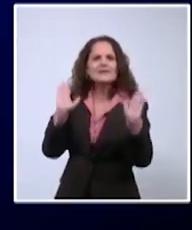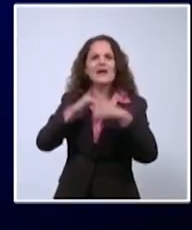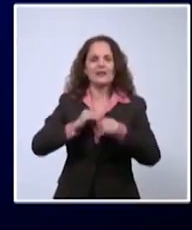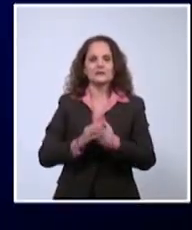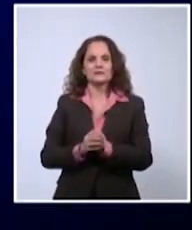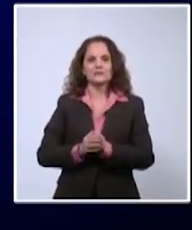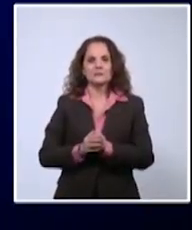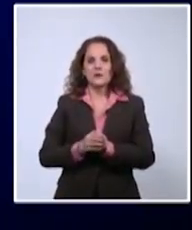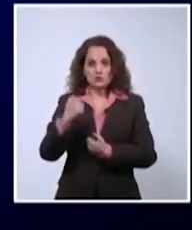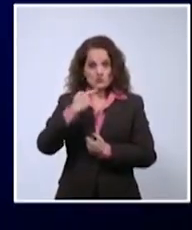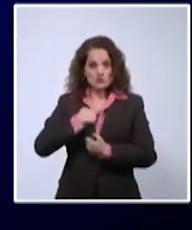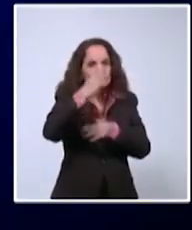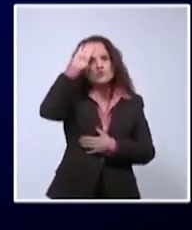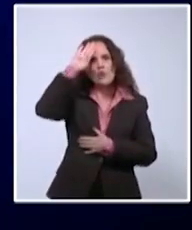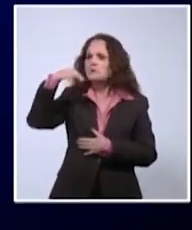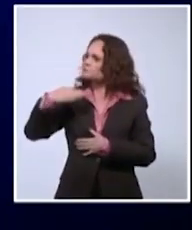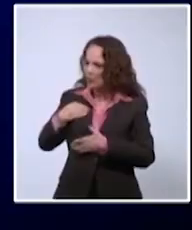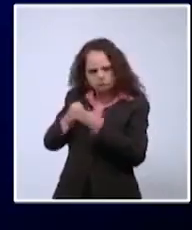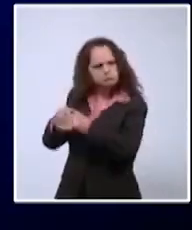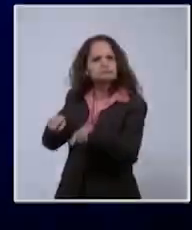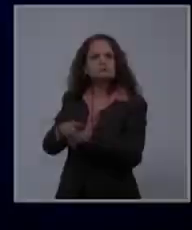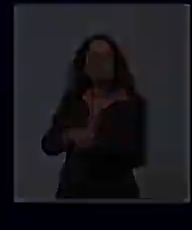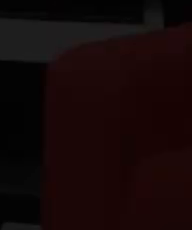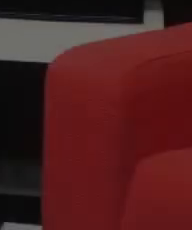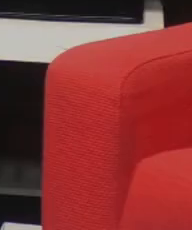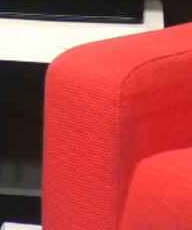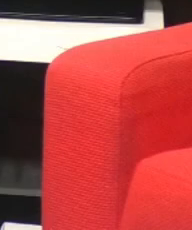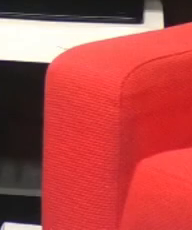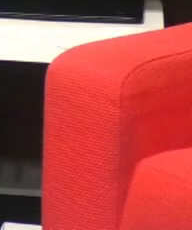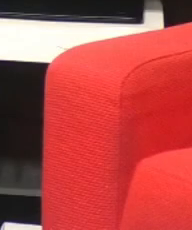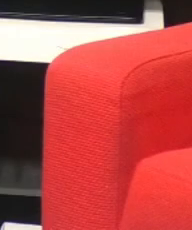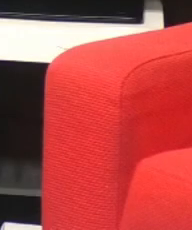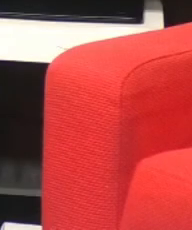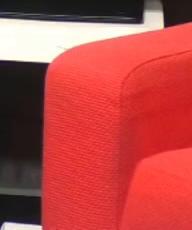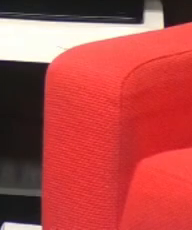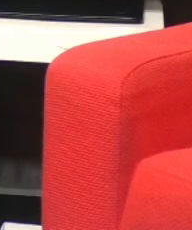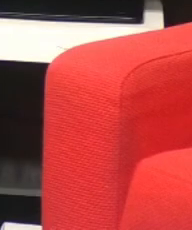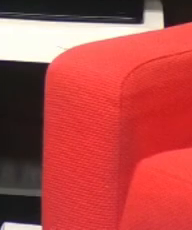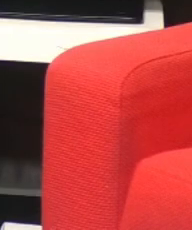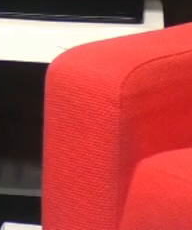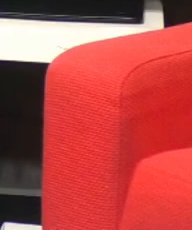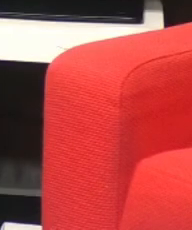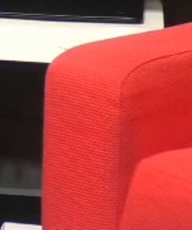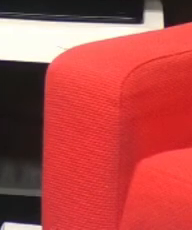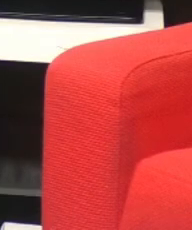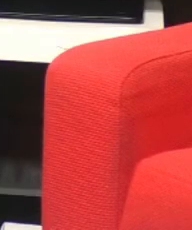Yo apoyo ahora mismo una invasión a Cereva. Va a invadir Cuba, vengan para acá. ¿A cuántos años sería condenado por